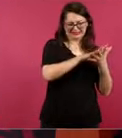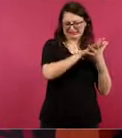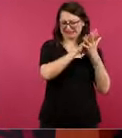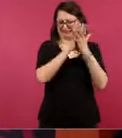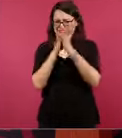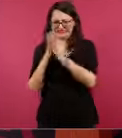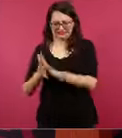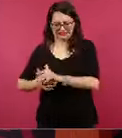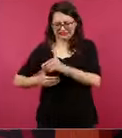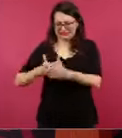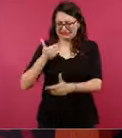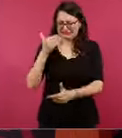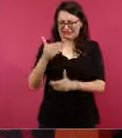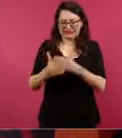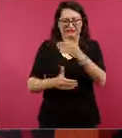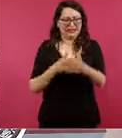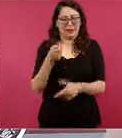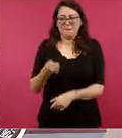Lo que estamos viviendo.